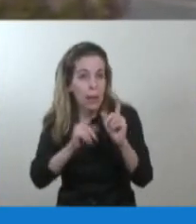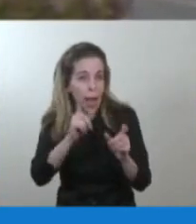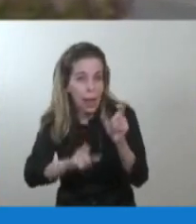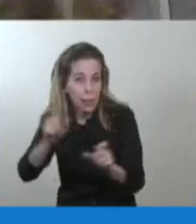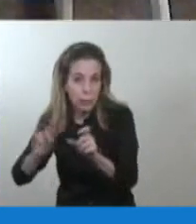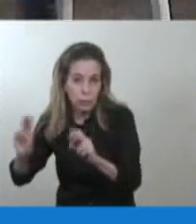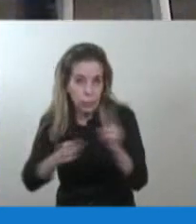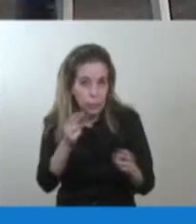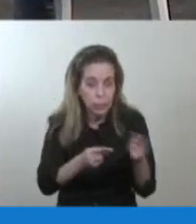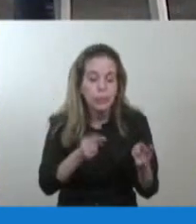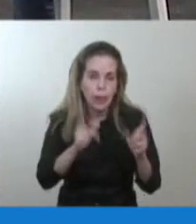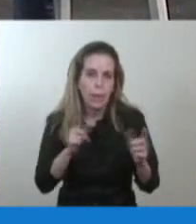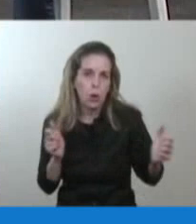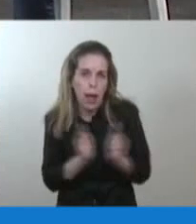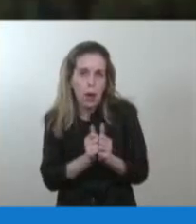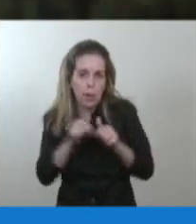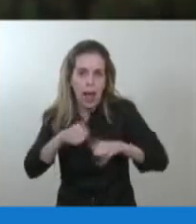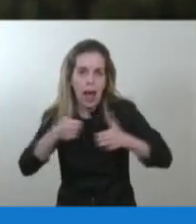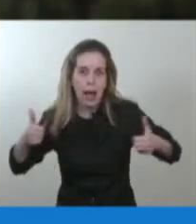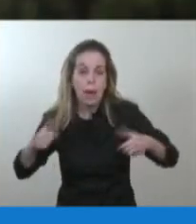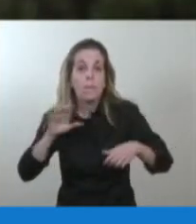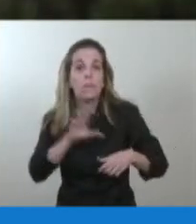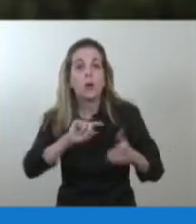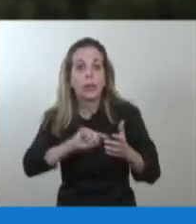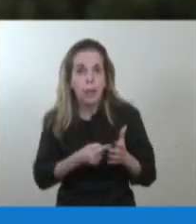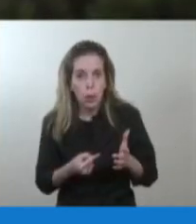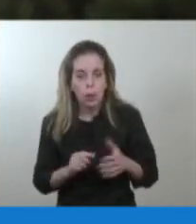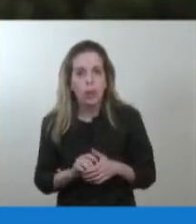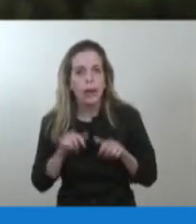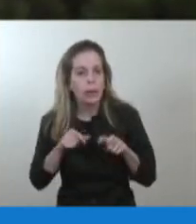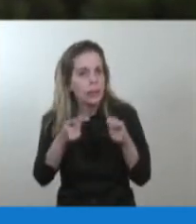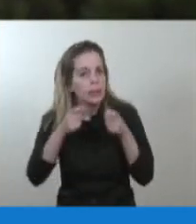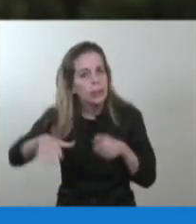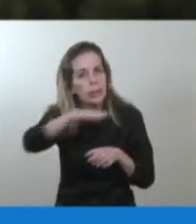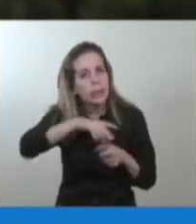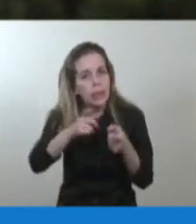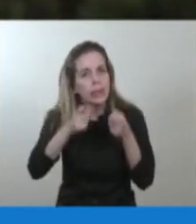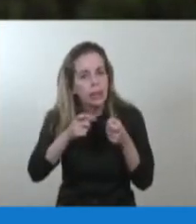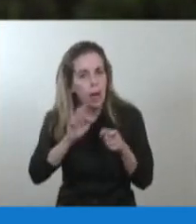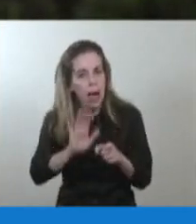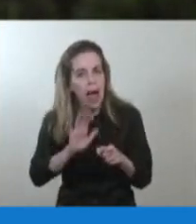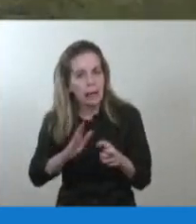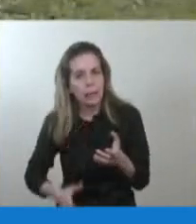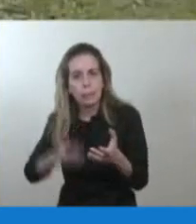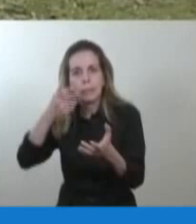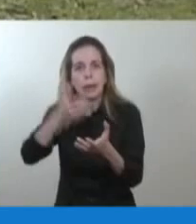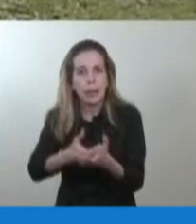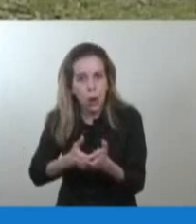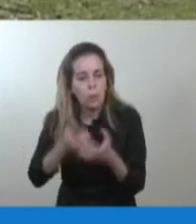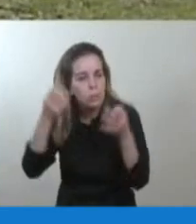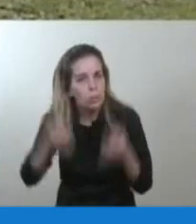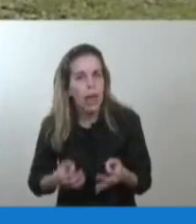que también hoy nos acompañan la provincia de buenos aires necesitaba una importante inversión y